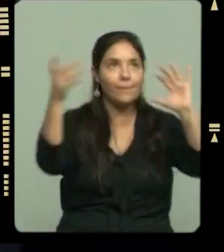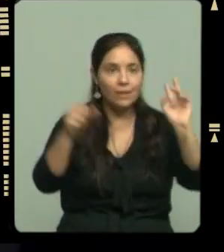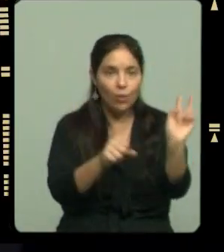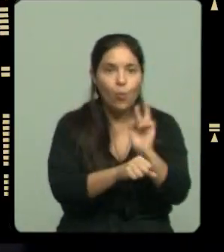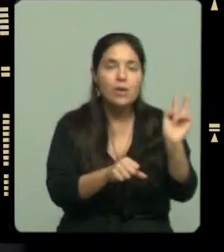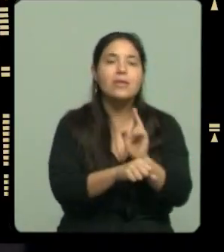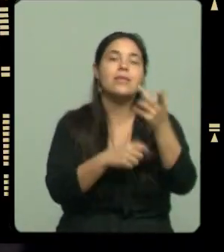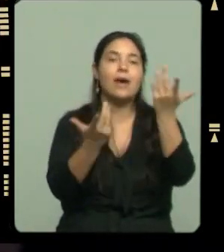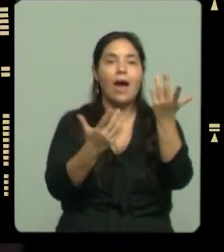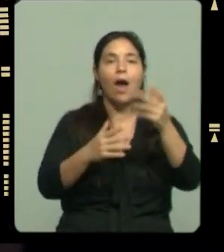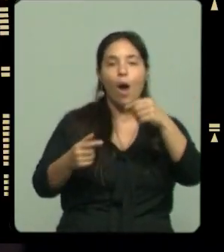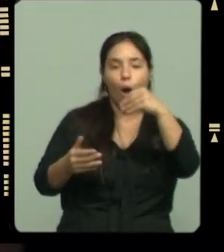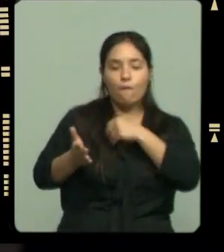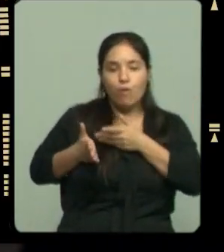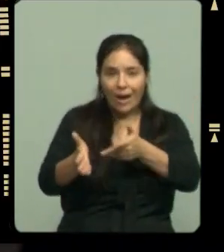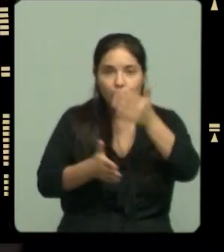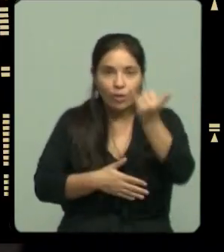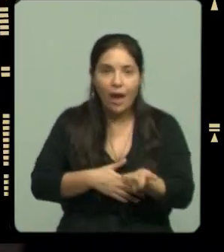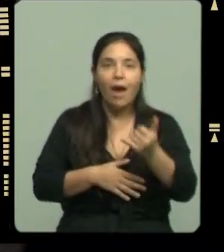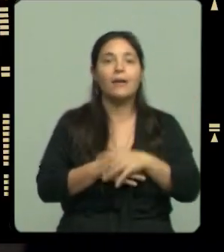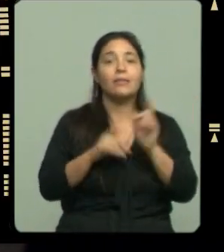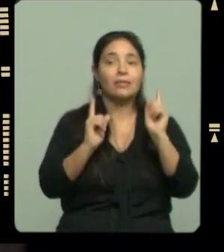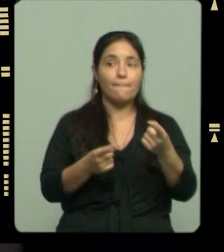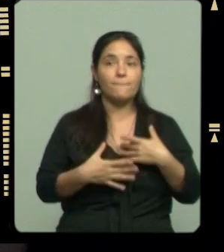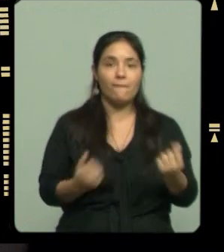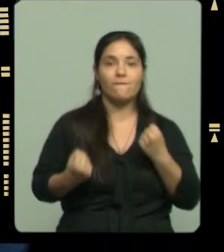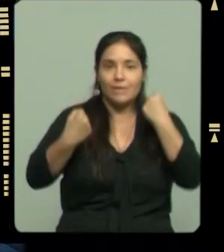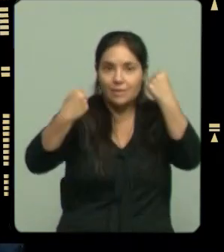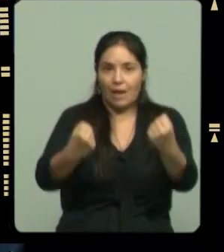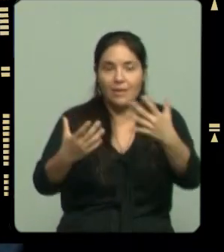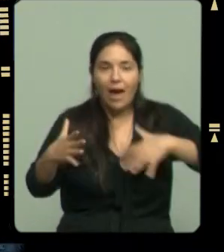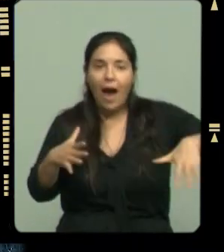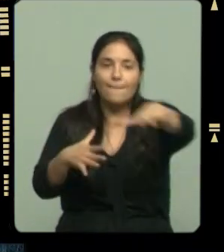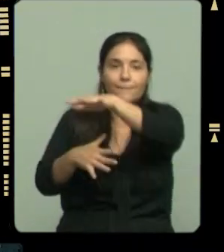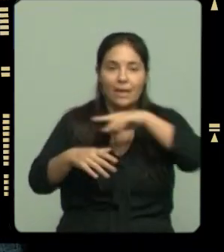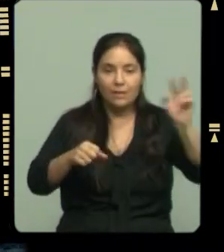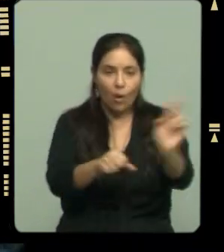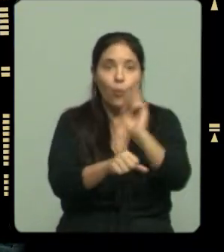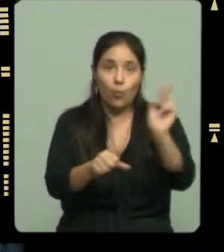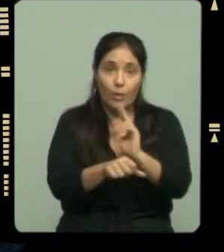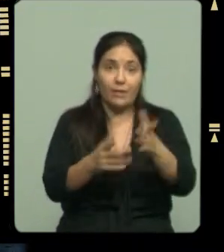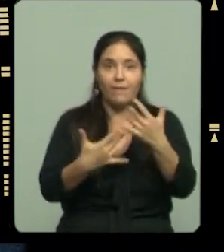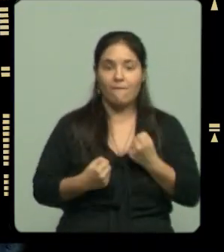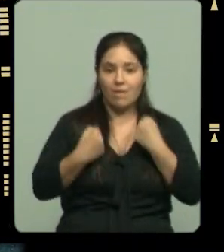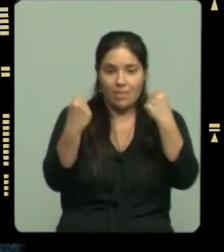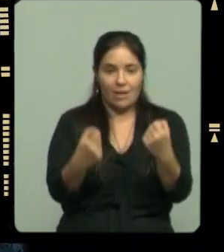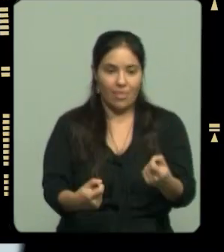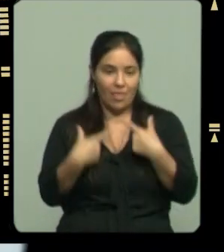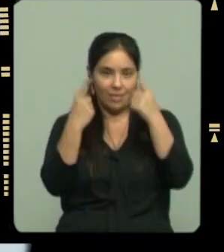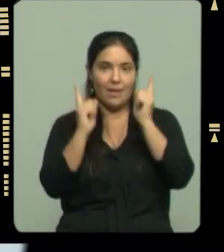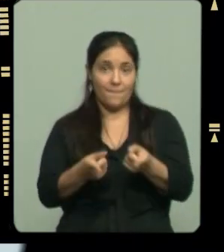el ambiente, por ejemplo. Claro, que cuida la vitalidad, ese es otro de los aspectos de la prosperidad, la vitalidad, donde la vitalidad del ambiente que nos rodea es parte de nuestra vitalidad, un